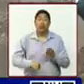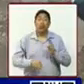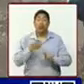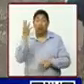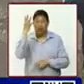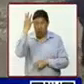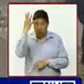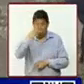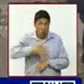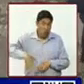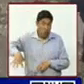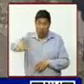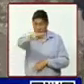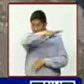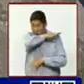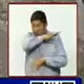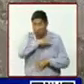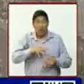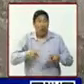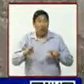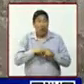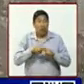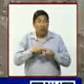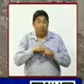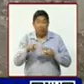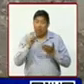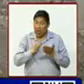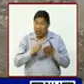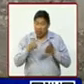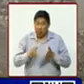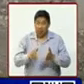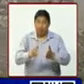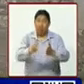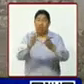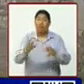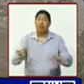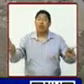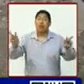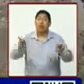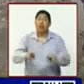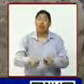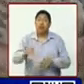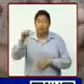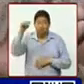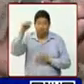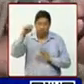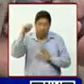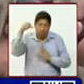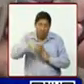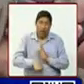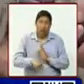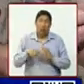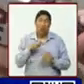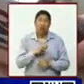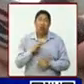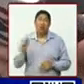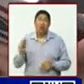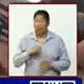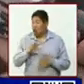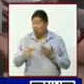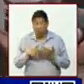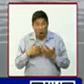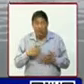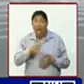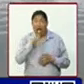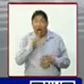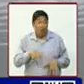Bloquean la línea verde del tren metropolitano, esta que se dirige hacia el Valle Bajo de Cochabamba. Están totalmente inundadas, ustedes